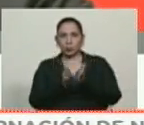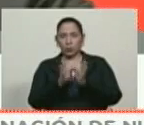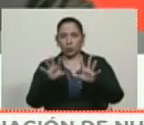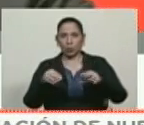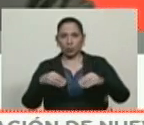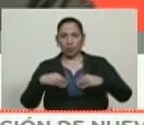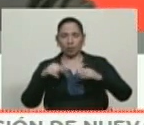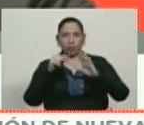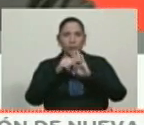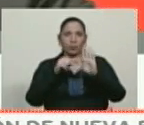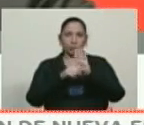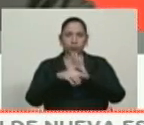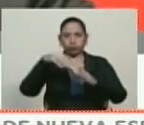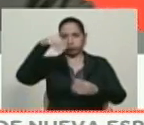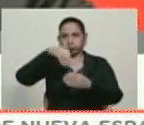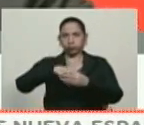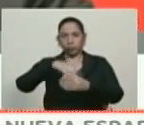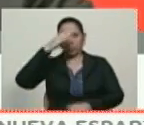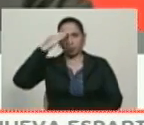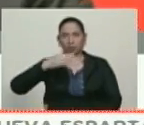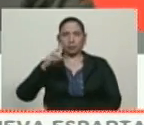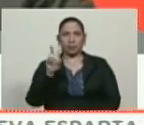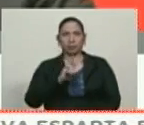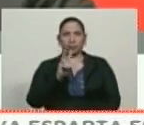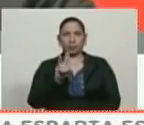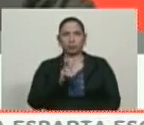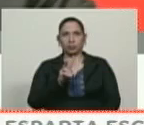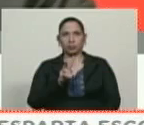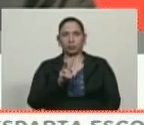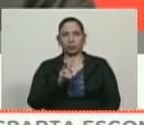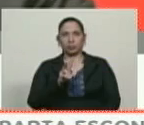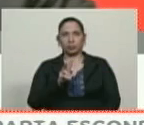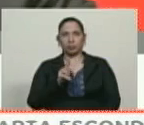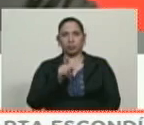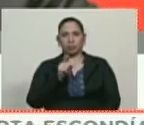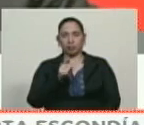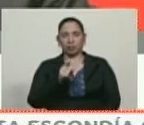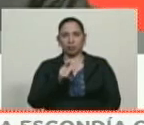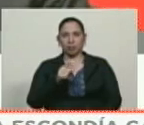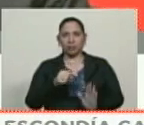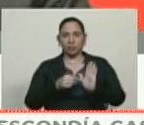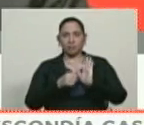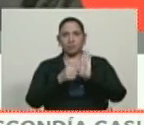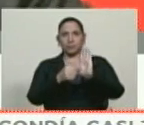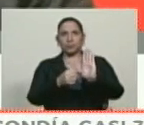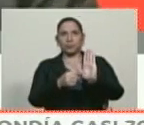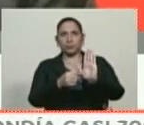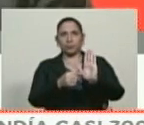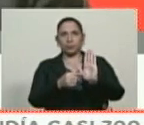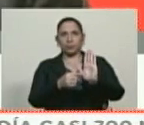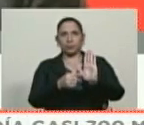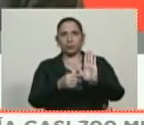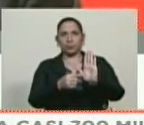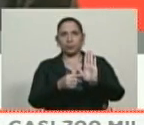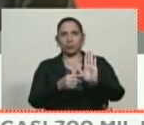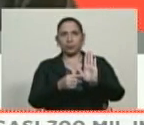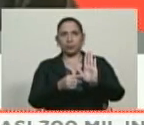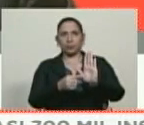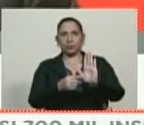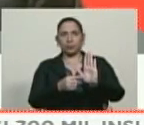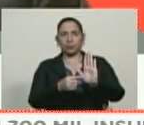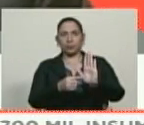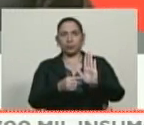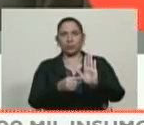para intervenir en Venezuela, esto va a mostrar motivos, intentos